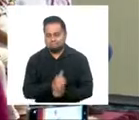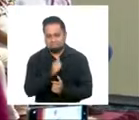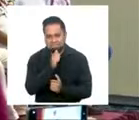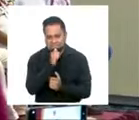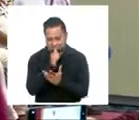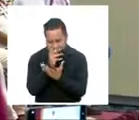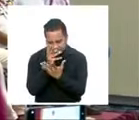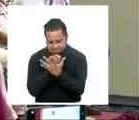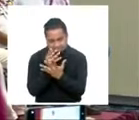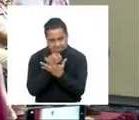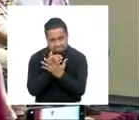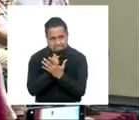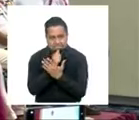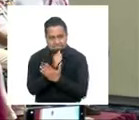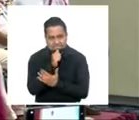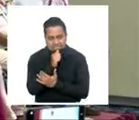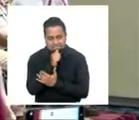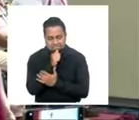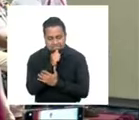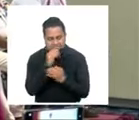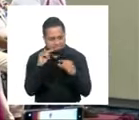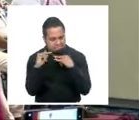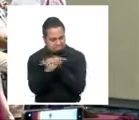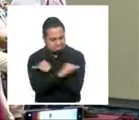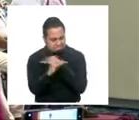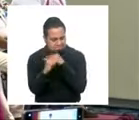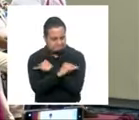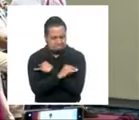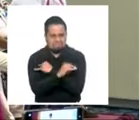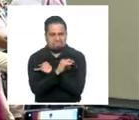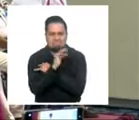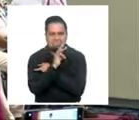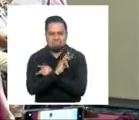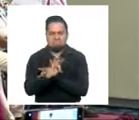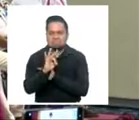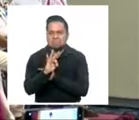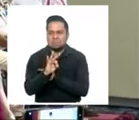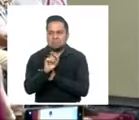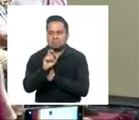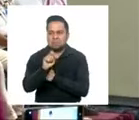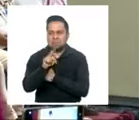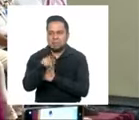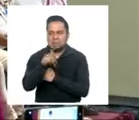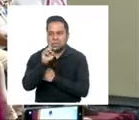repararse. Es una carretera de un tramo de aproximadamente como